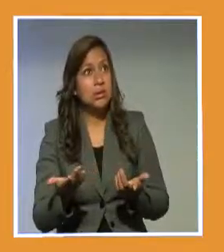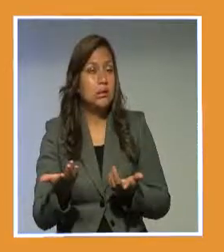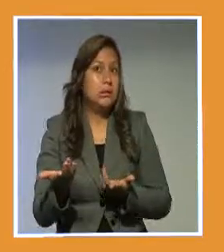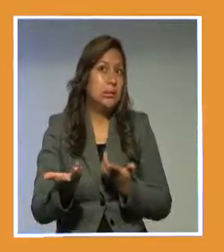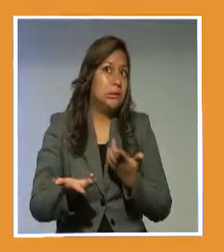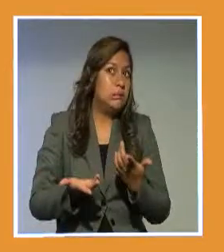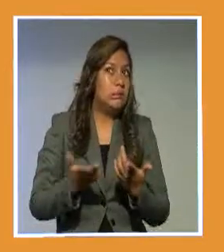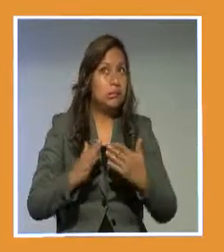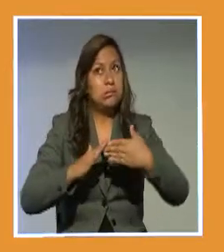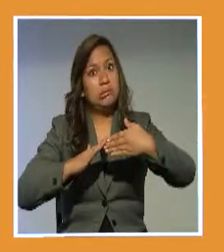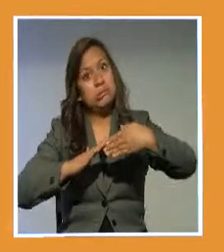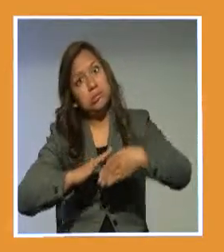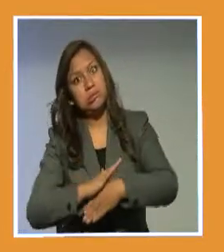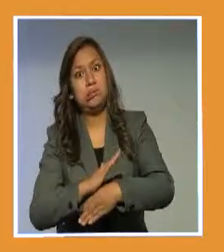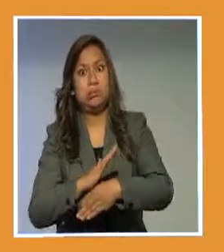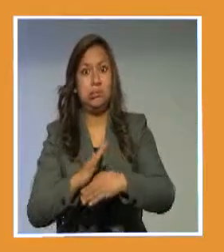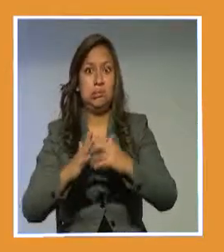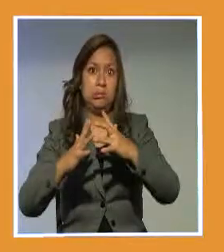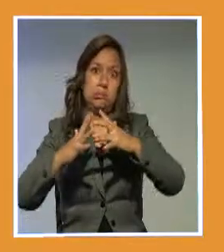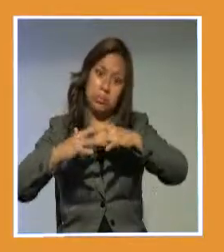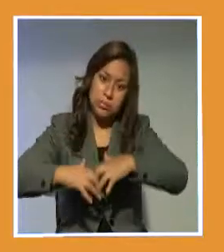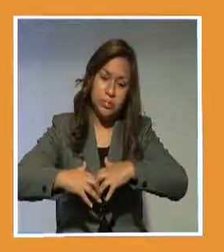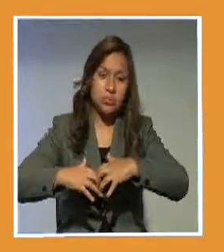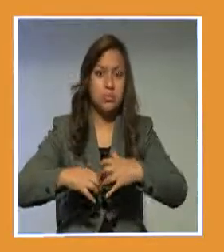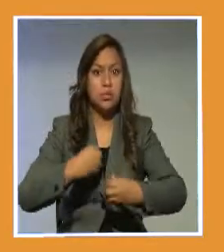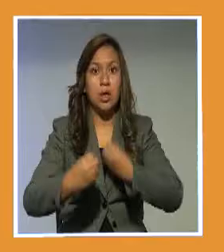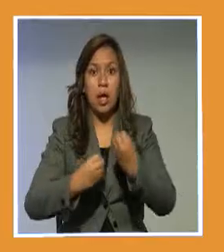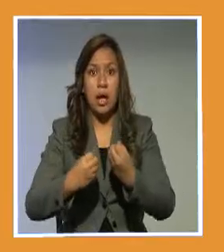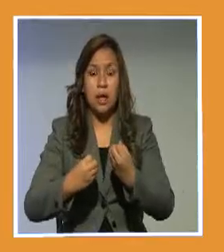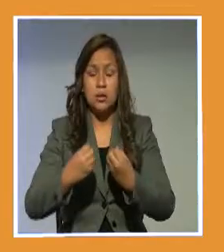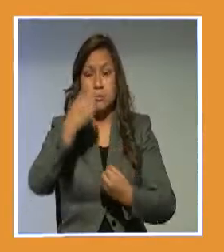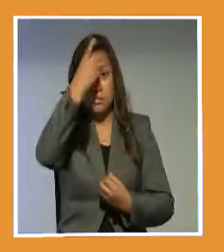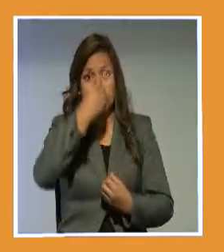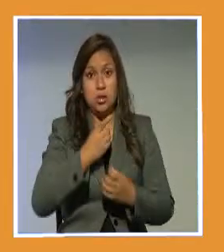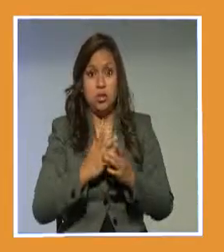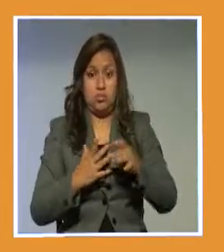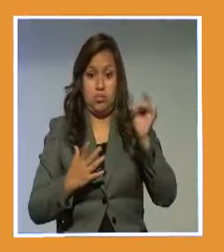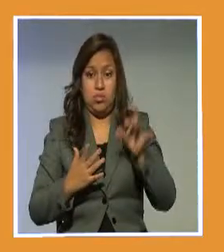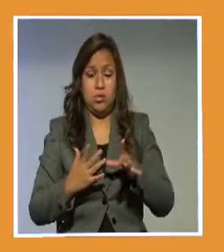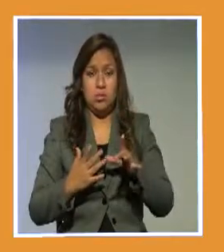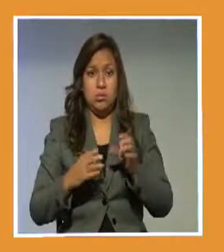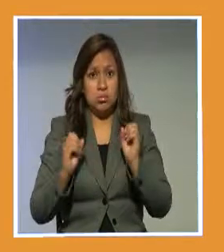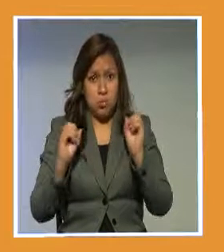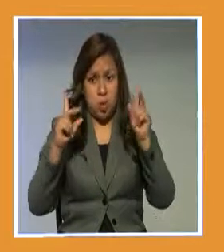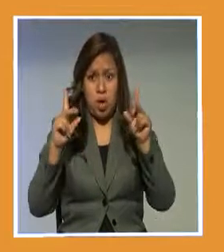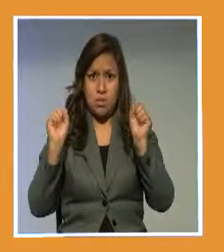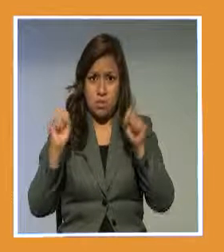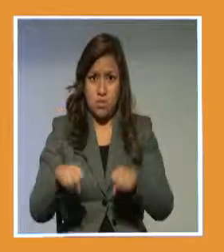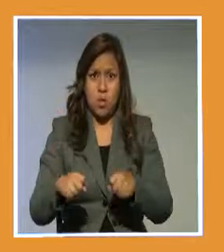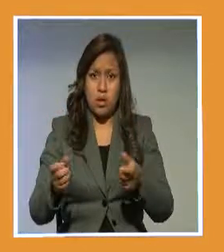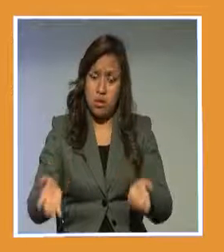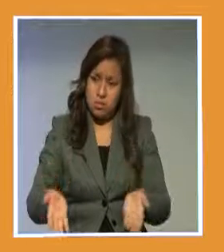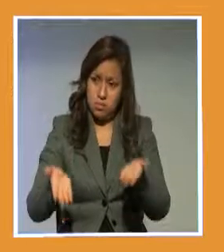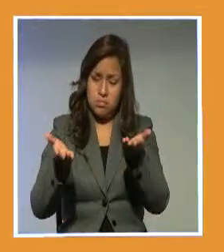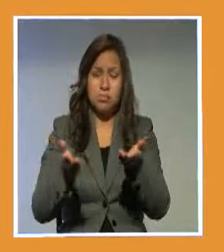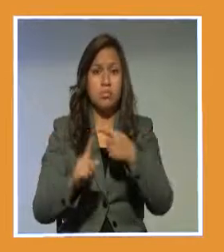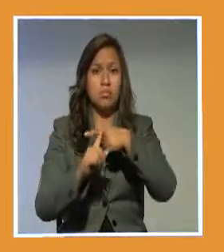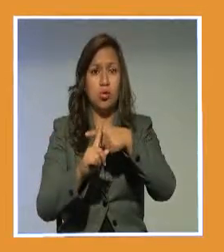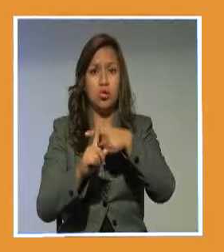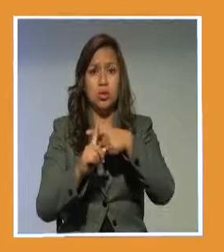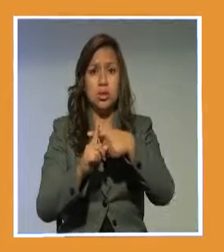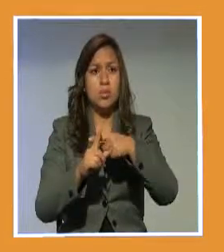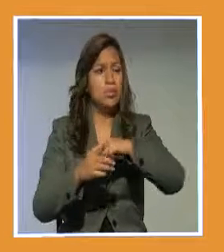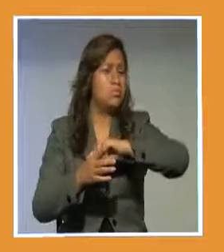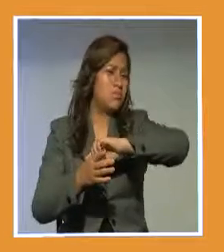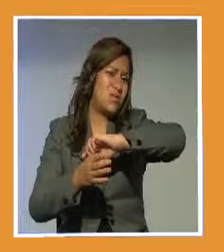sociedad conyugal. De tal manera que esto de manera directa nos beneficia a todas y todos, es decir, en el momento